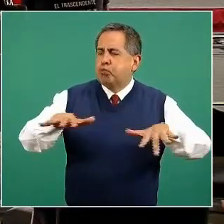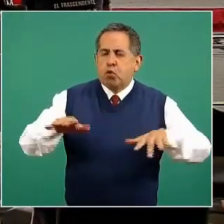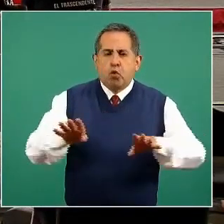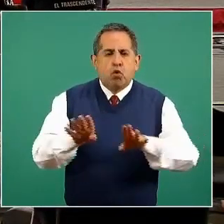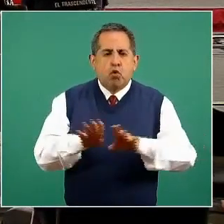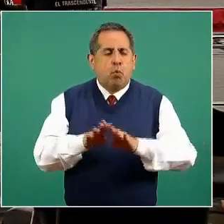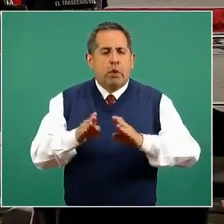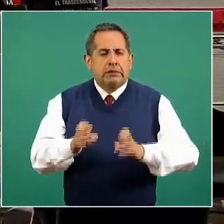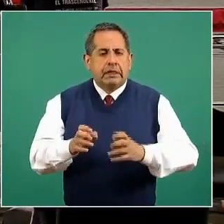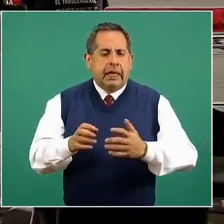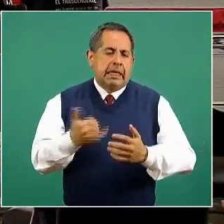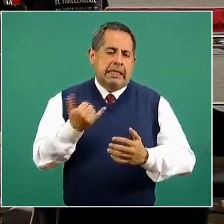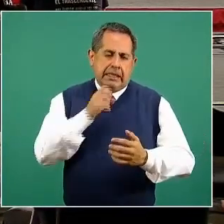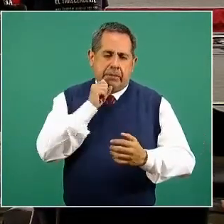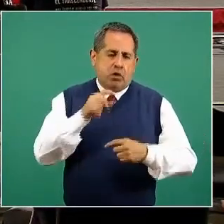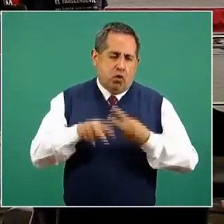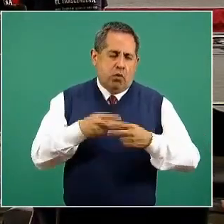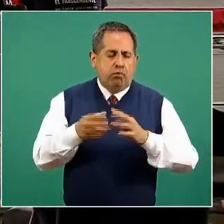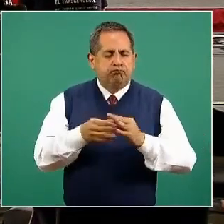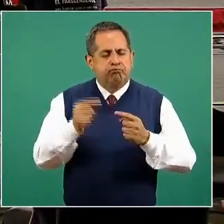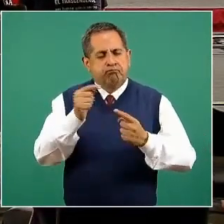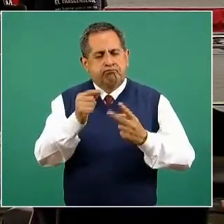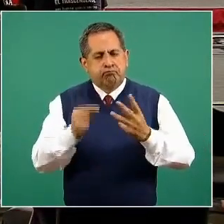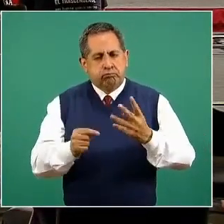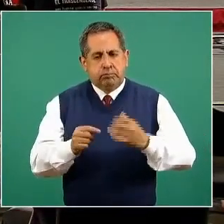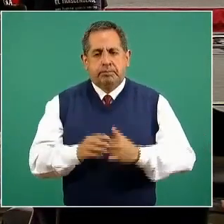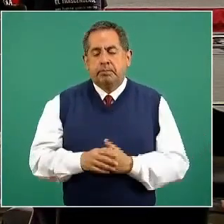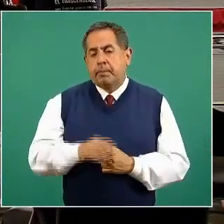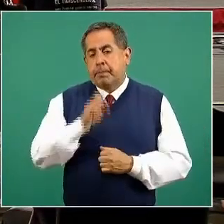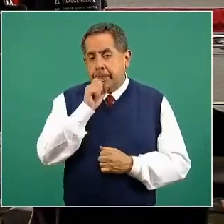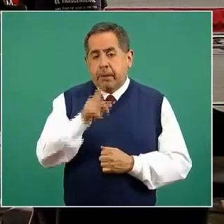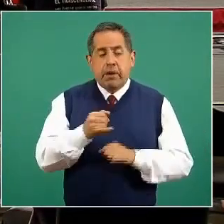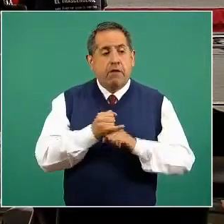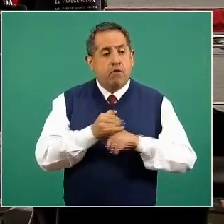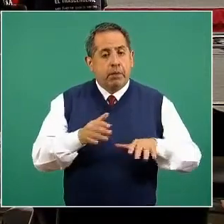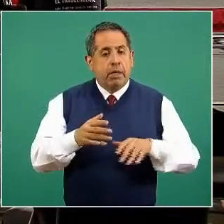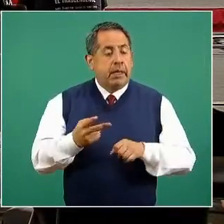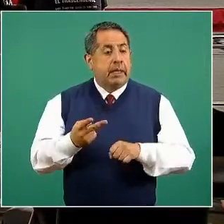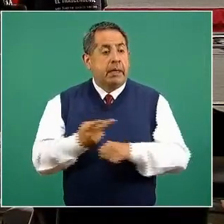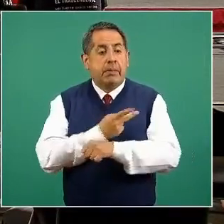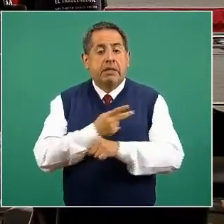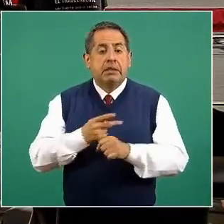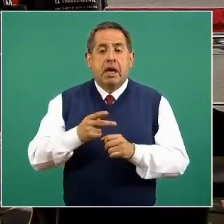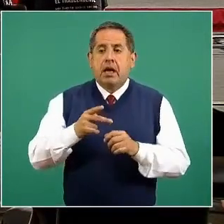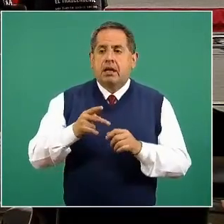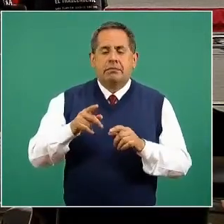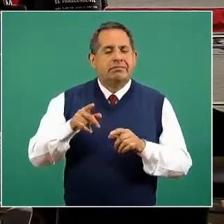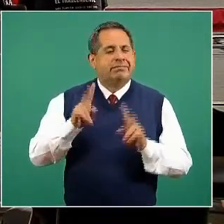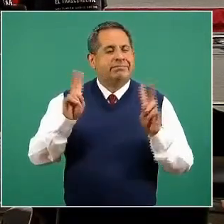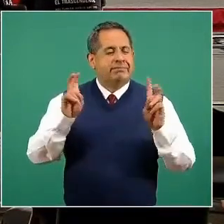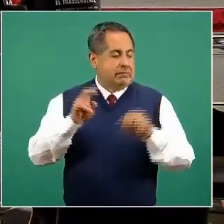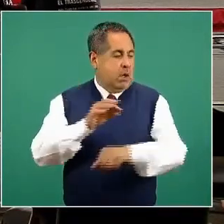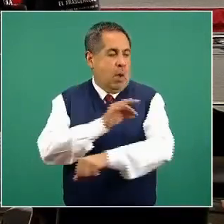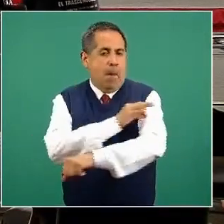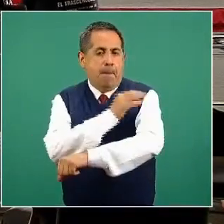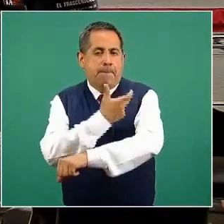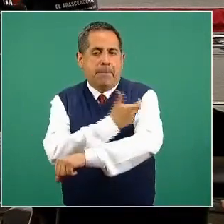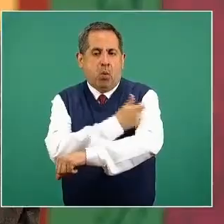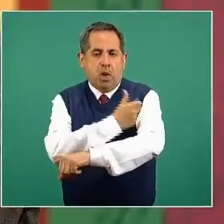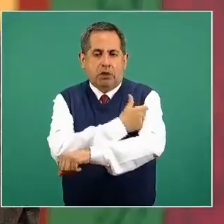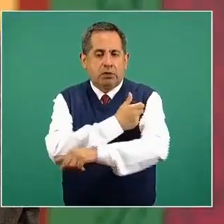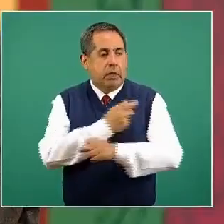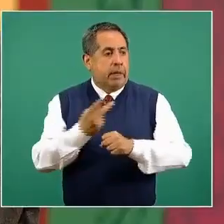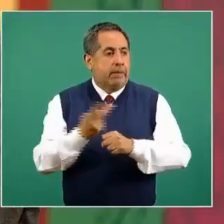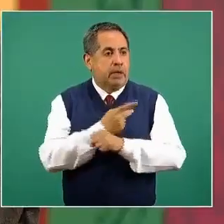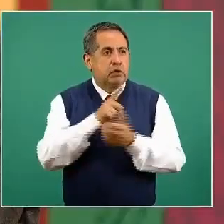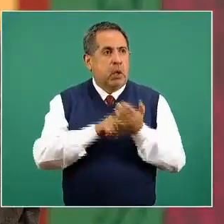señalamientos puntuales que son relevantes. Y también el informe del progreso del Programa Nacional de Vacunación contra el virus SARS-CoV-2